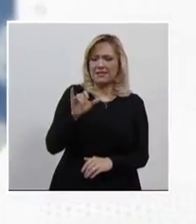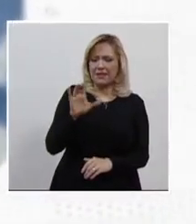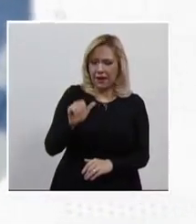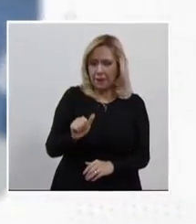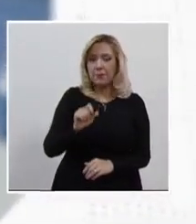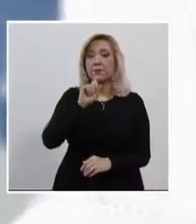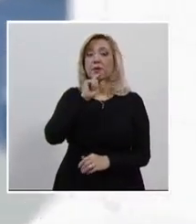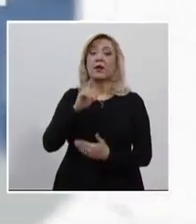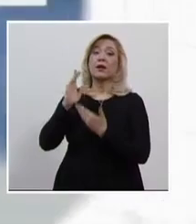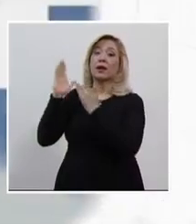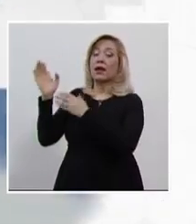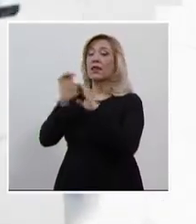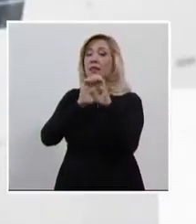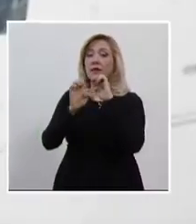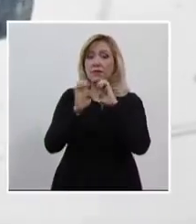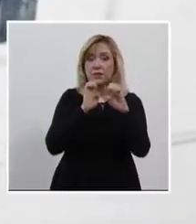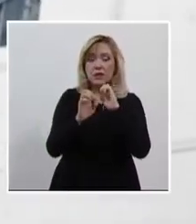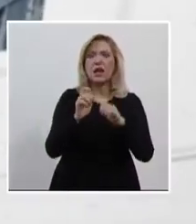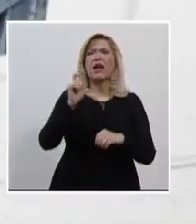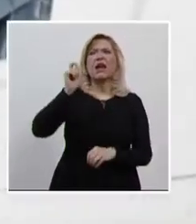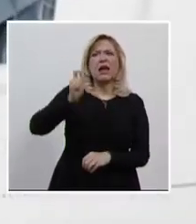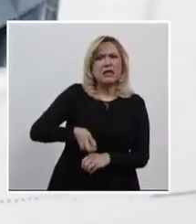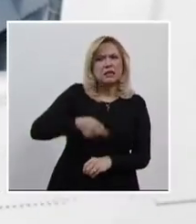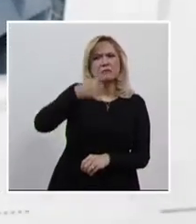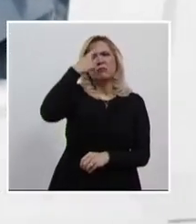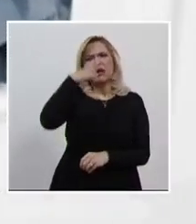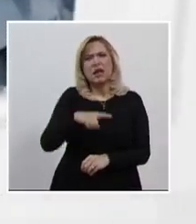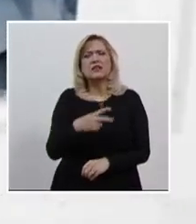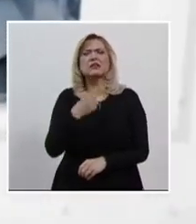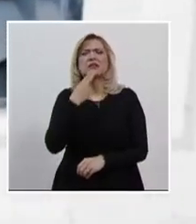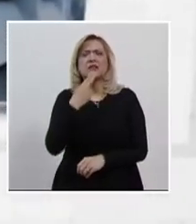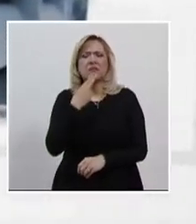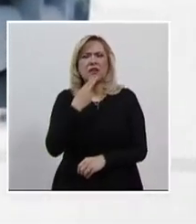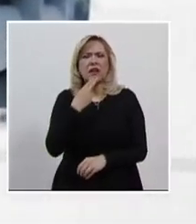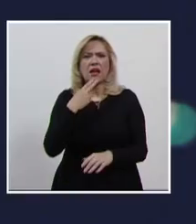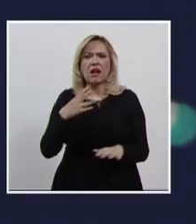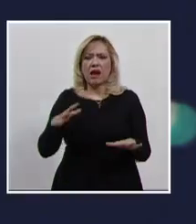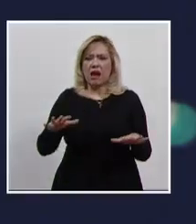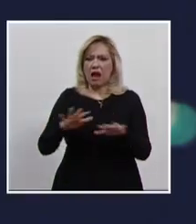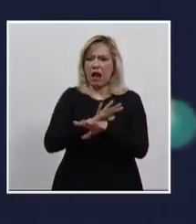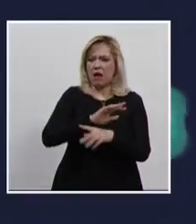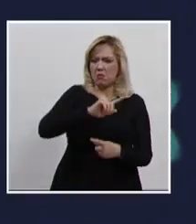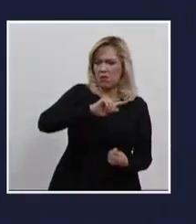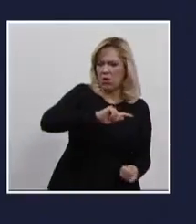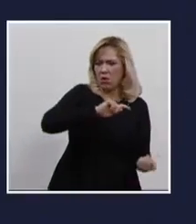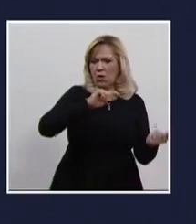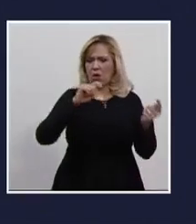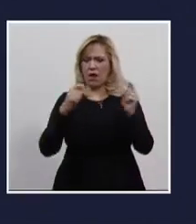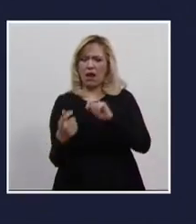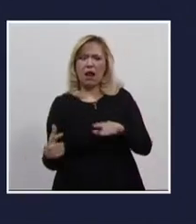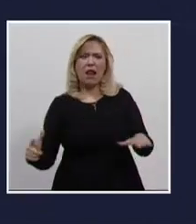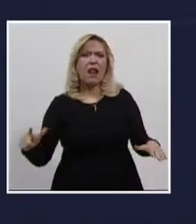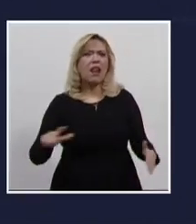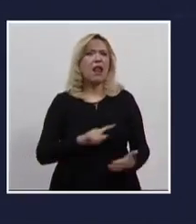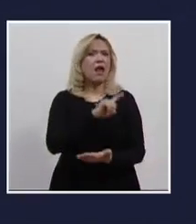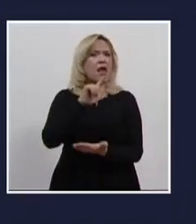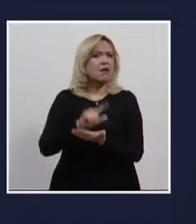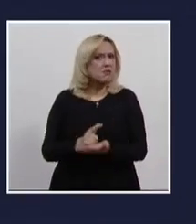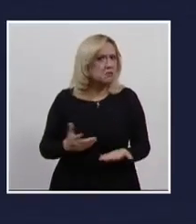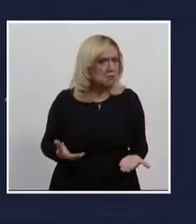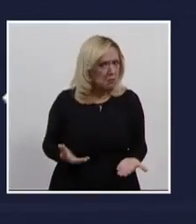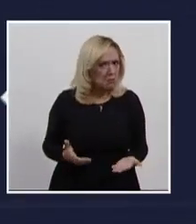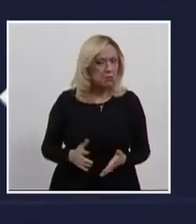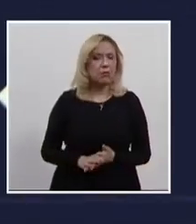Curcio analizarán qué es y para qué sirve la justicia transicional. Y el jueves, ya en lo que dijo la Corte, se